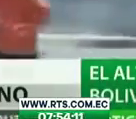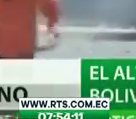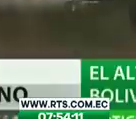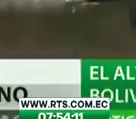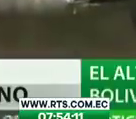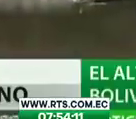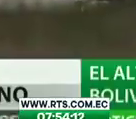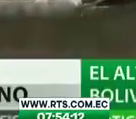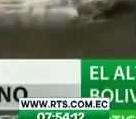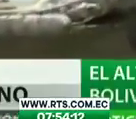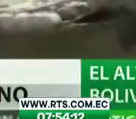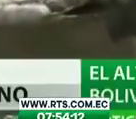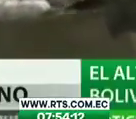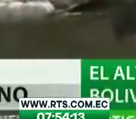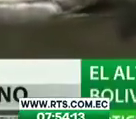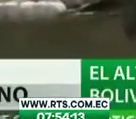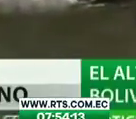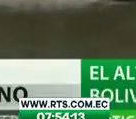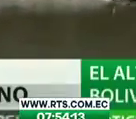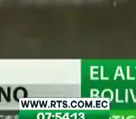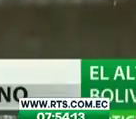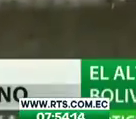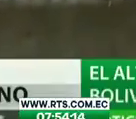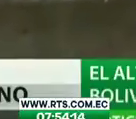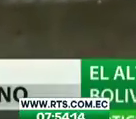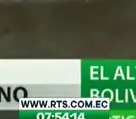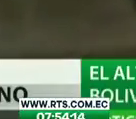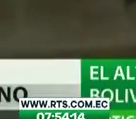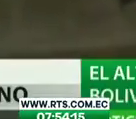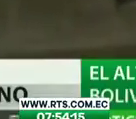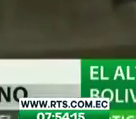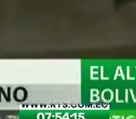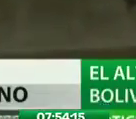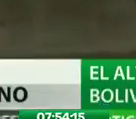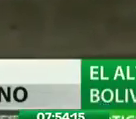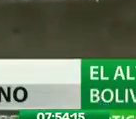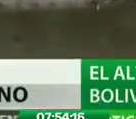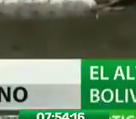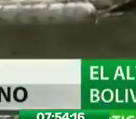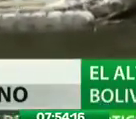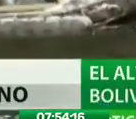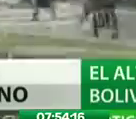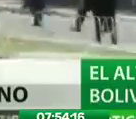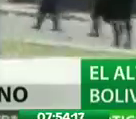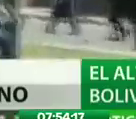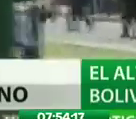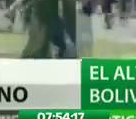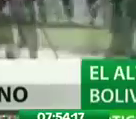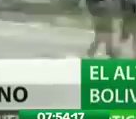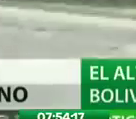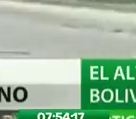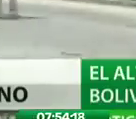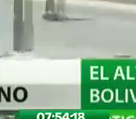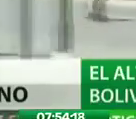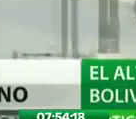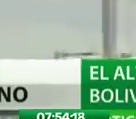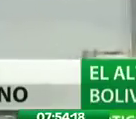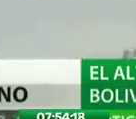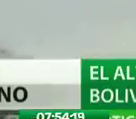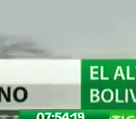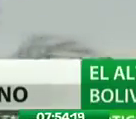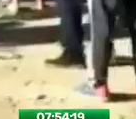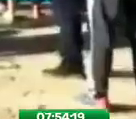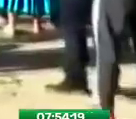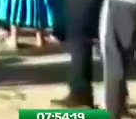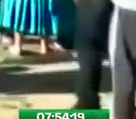Bolivia. Los enfrentamientos se volcaron también en la capital La Paz y Cochabamba, donde sectores que apoyan al presidente Evo